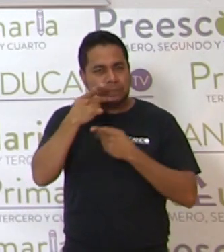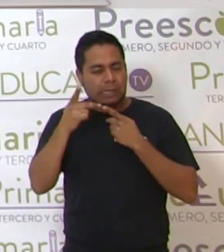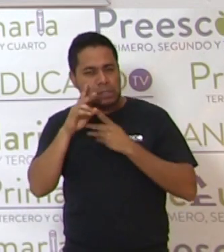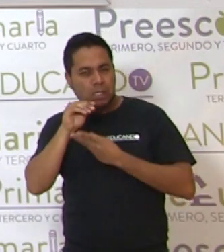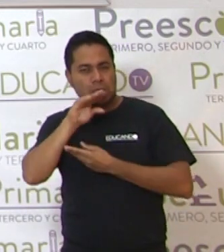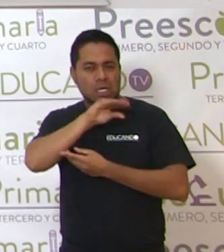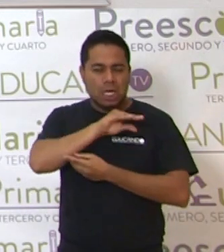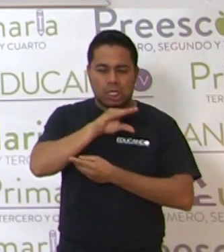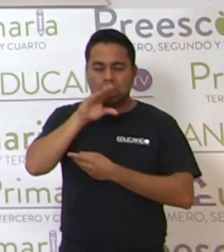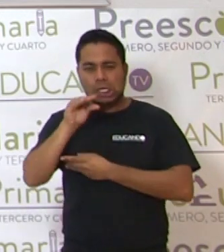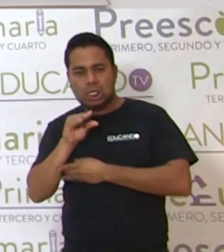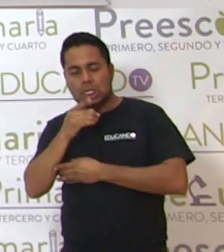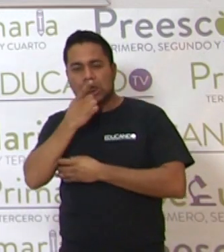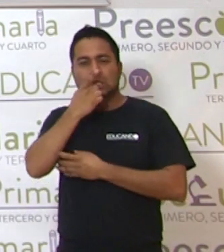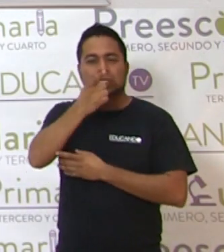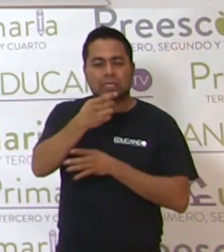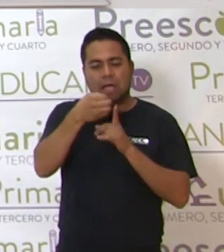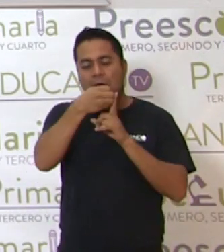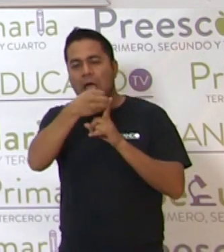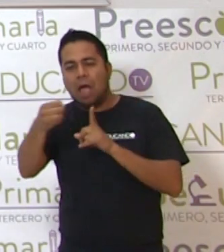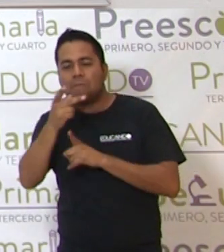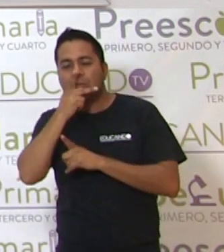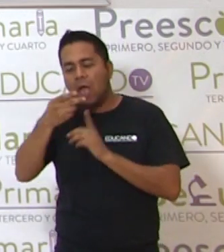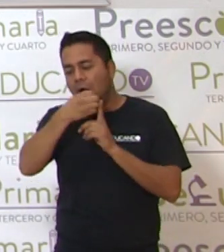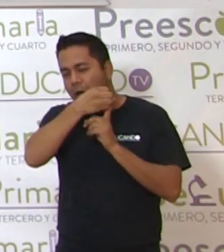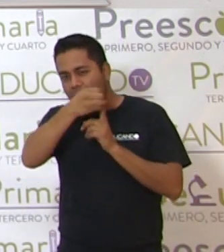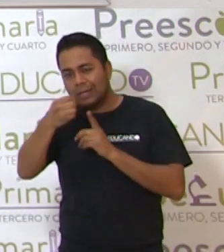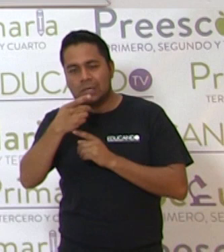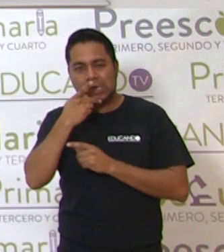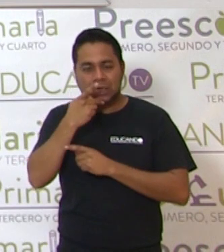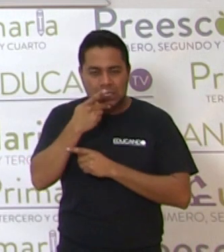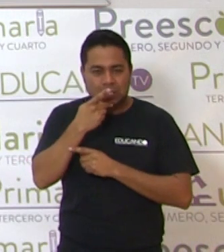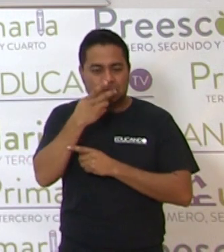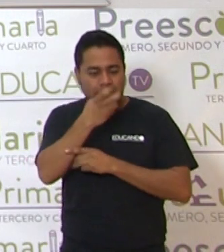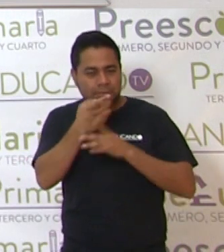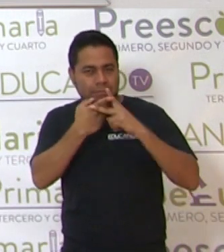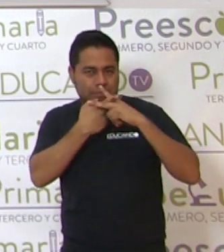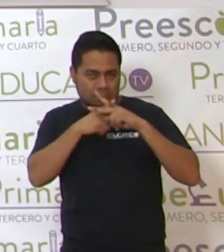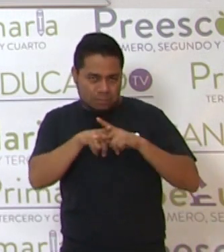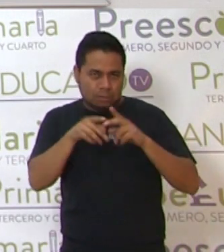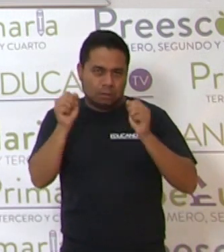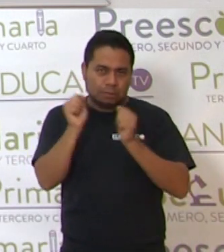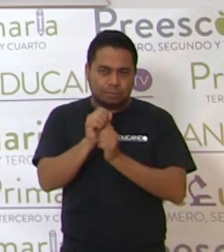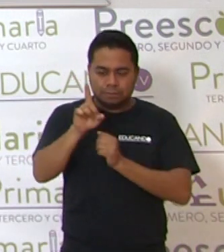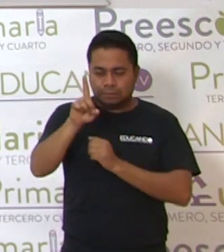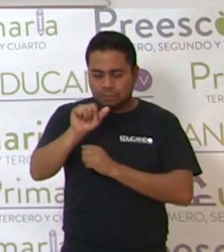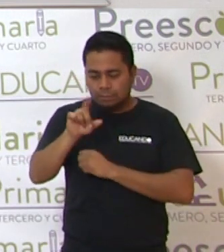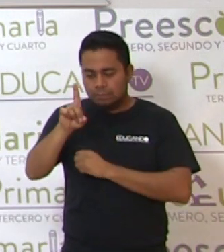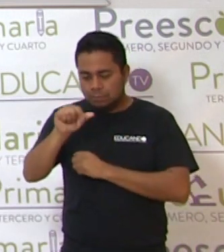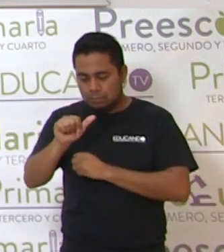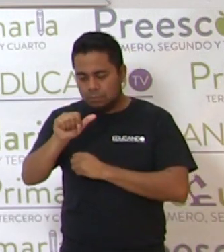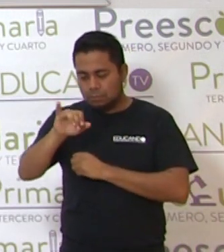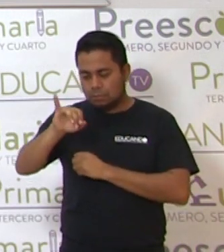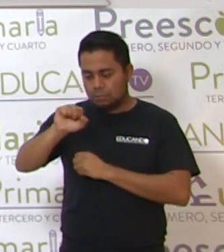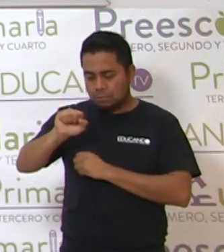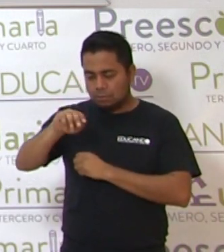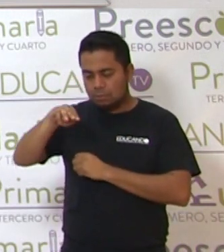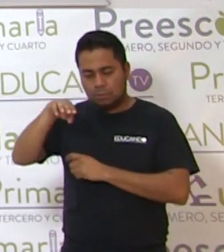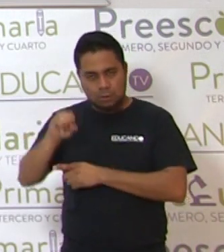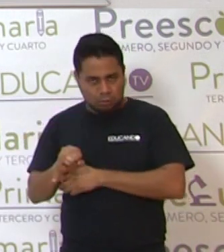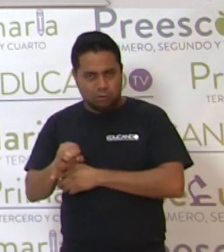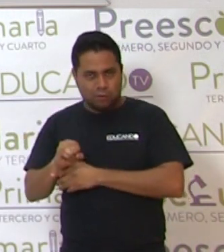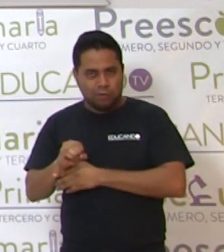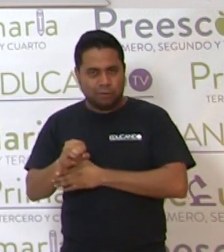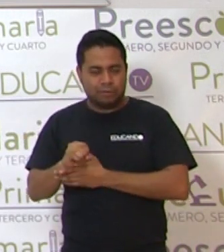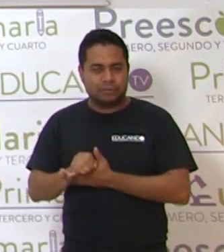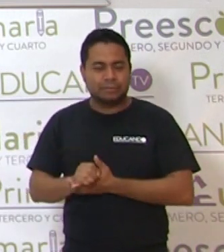gesticular y aprender a decir frases más largas, ¿sí? De ahí es que surge esto del dadaísmo y por eso